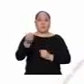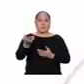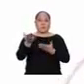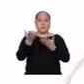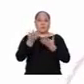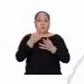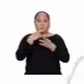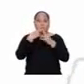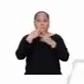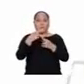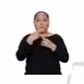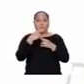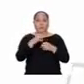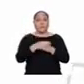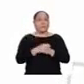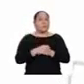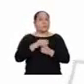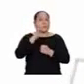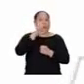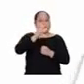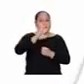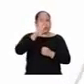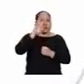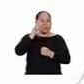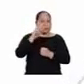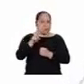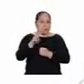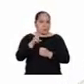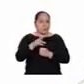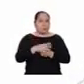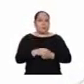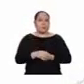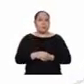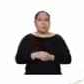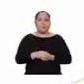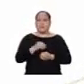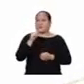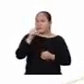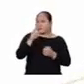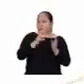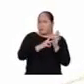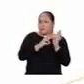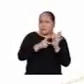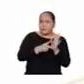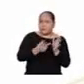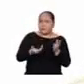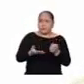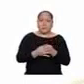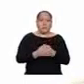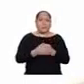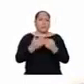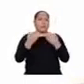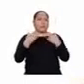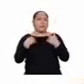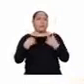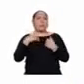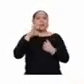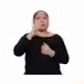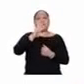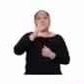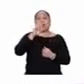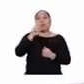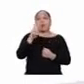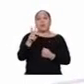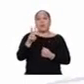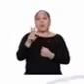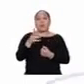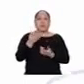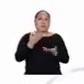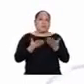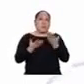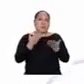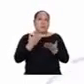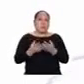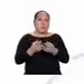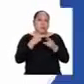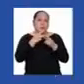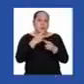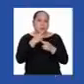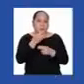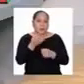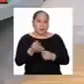como resultado 52. Eso quiere decir que tenemos 52 posibles